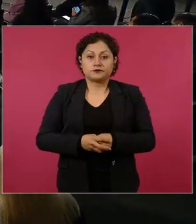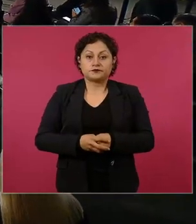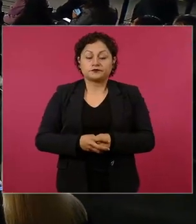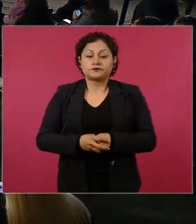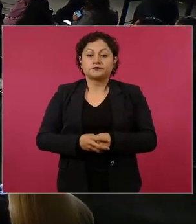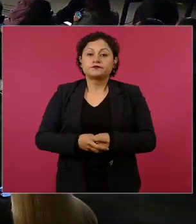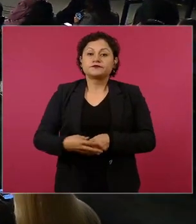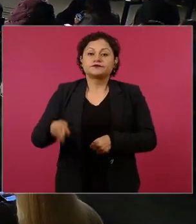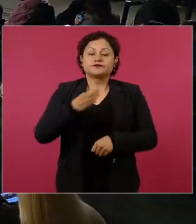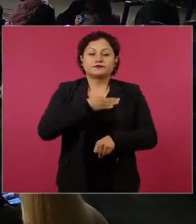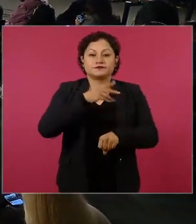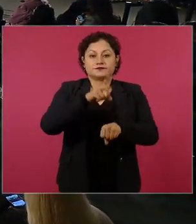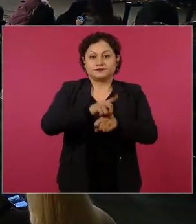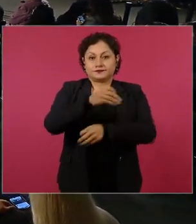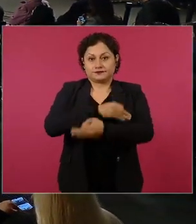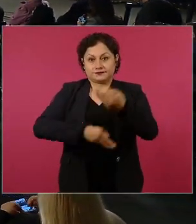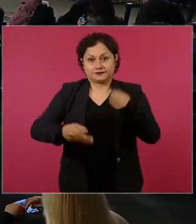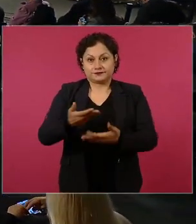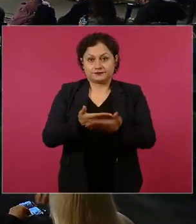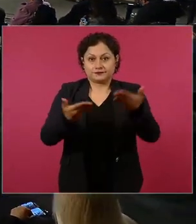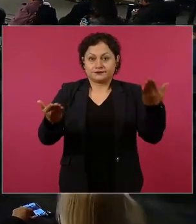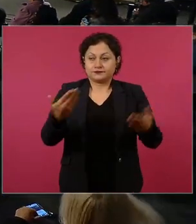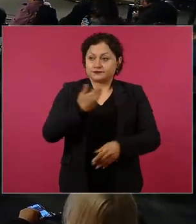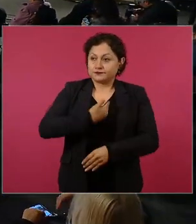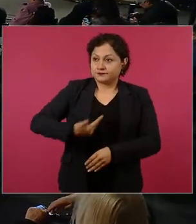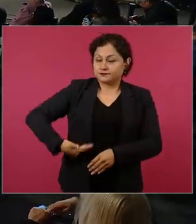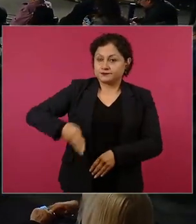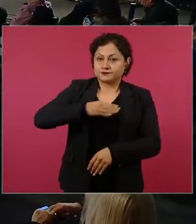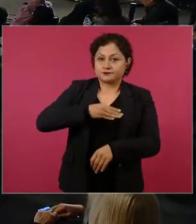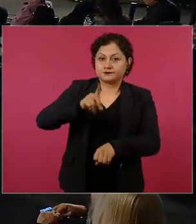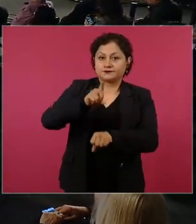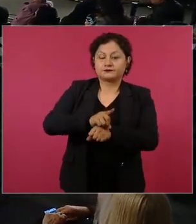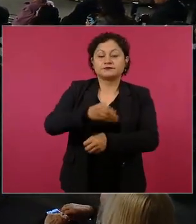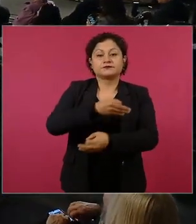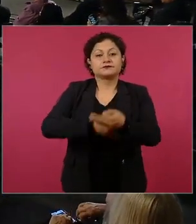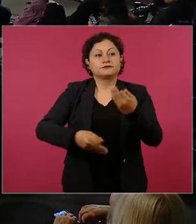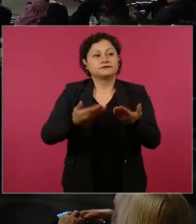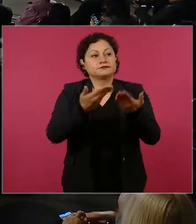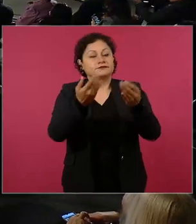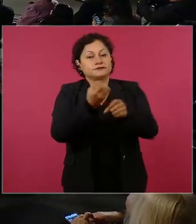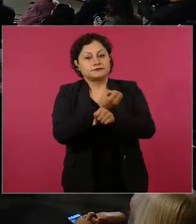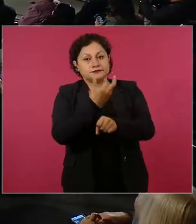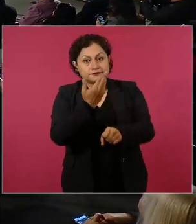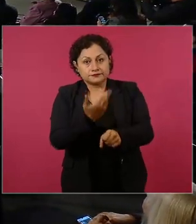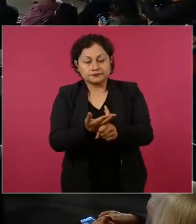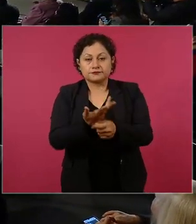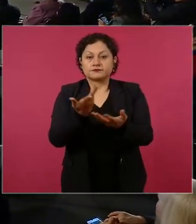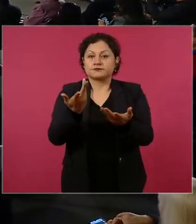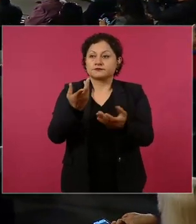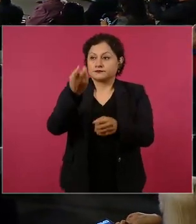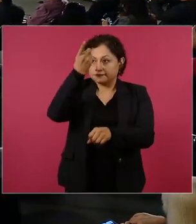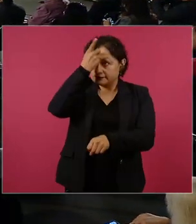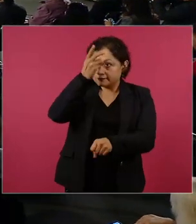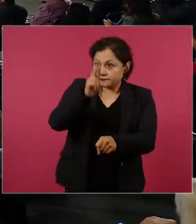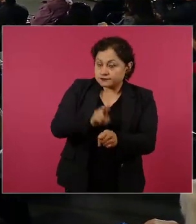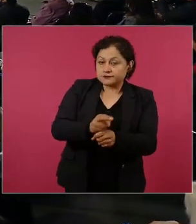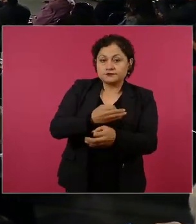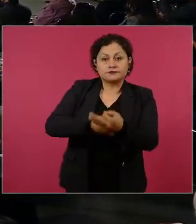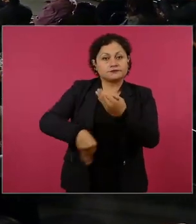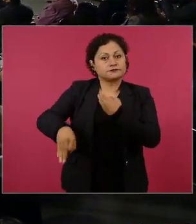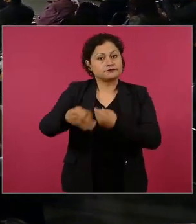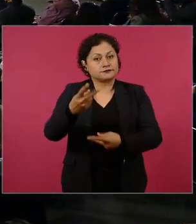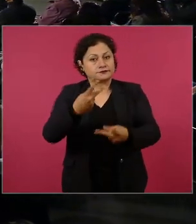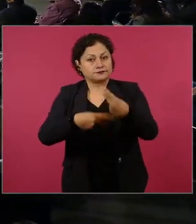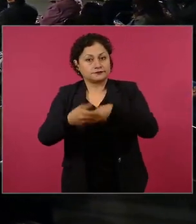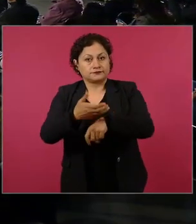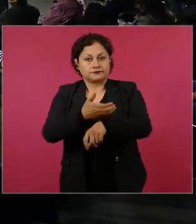Muy buenos días a todas y todos, presidente. Buenos días, secretaria, directora, directores, a todos quienes nos acompañan. Damos inicio,